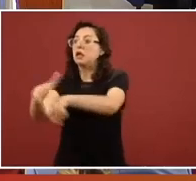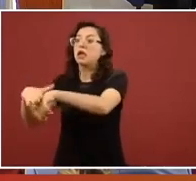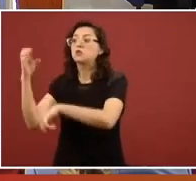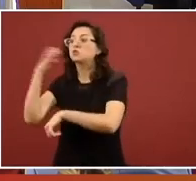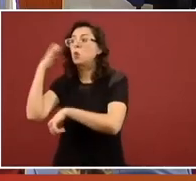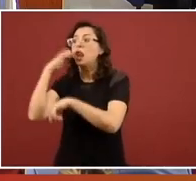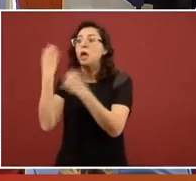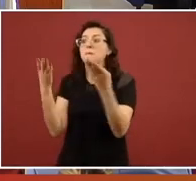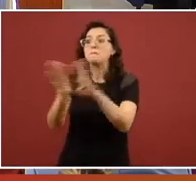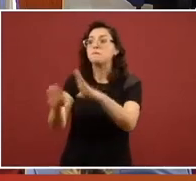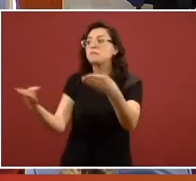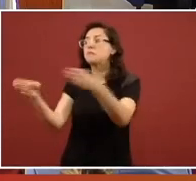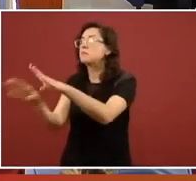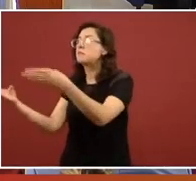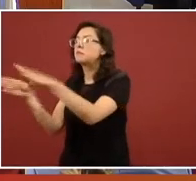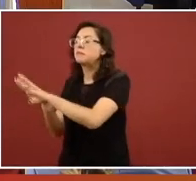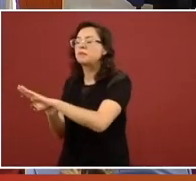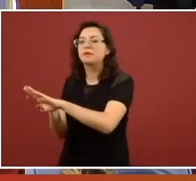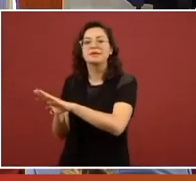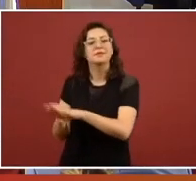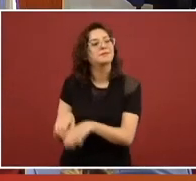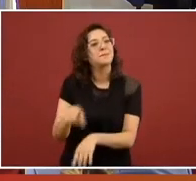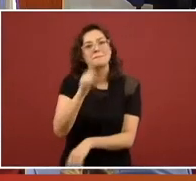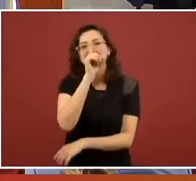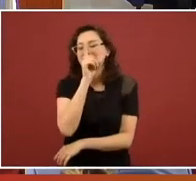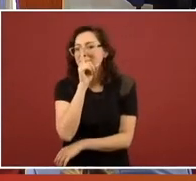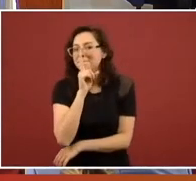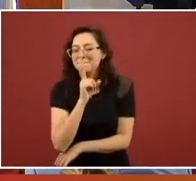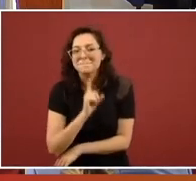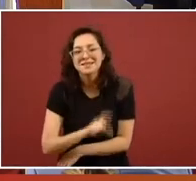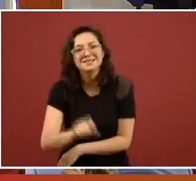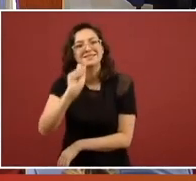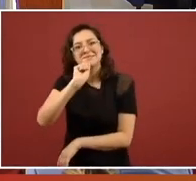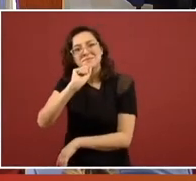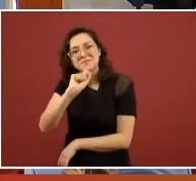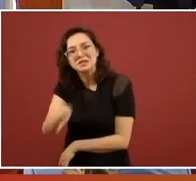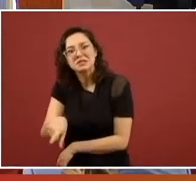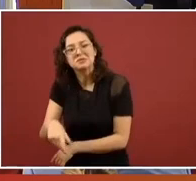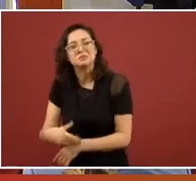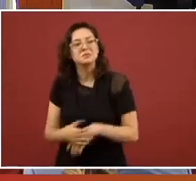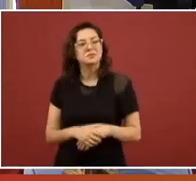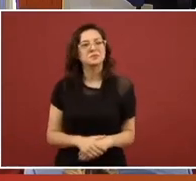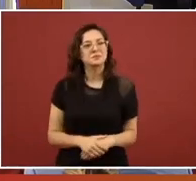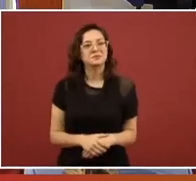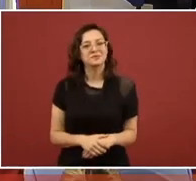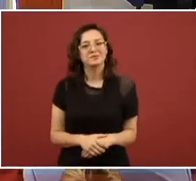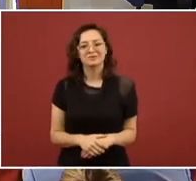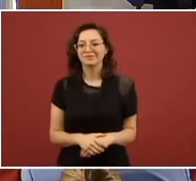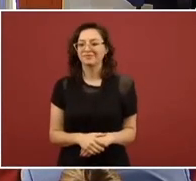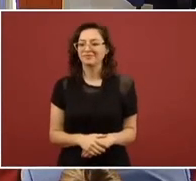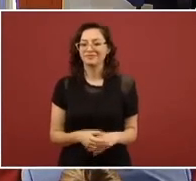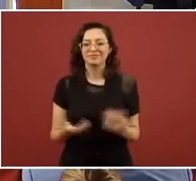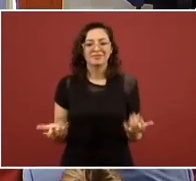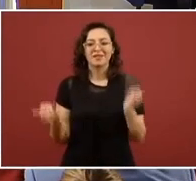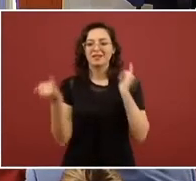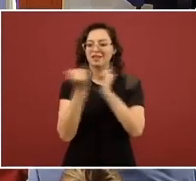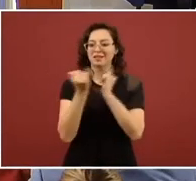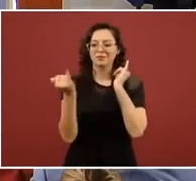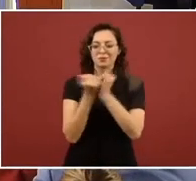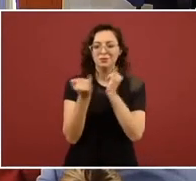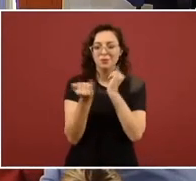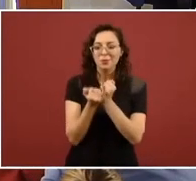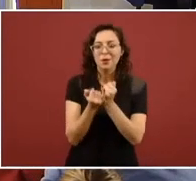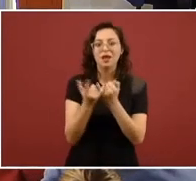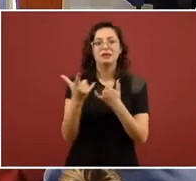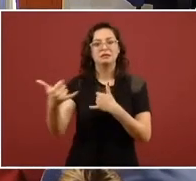escuelas en el municipio de Benito Juárez, falso también. También tuvimos saturación de nuestro servicio de